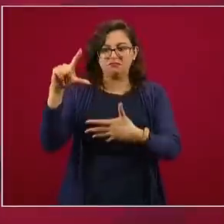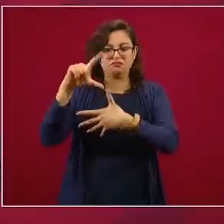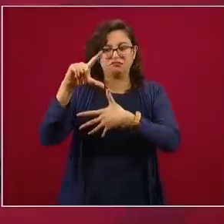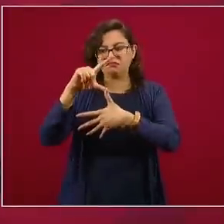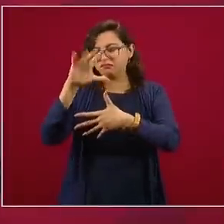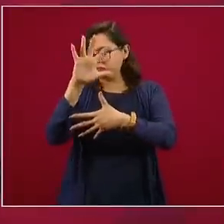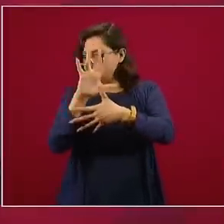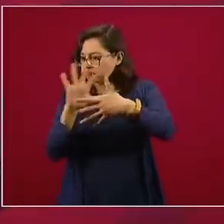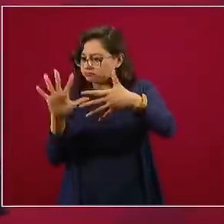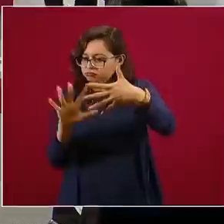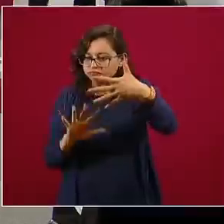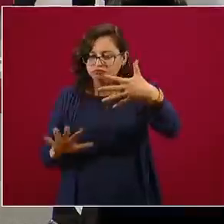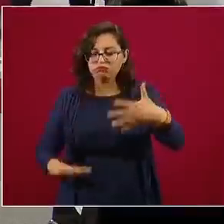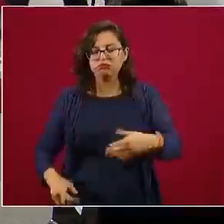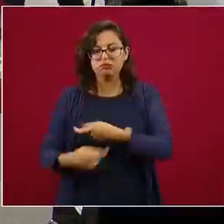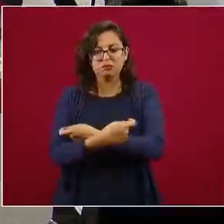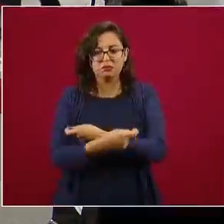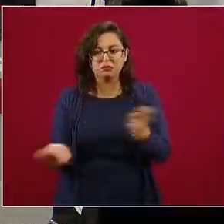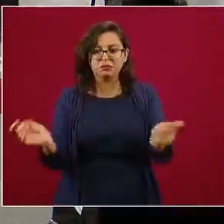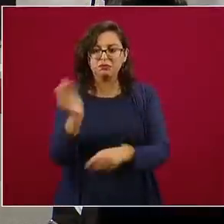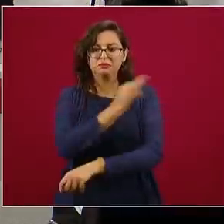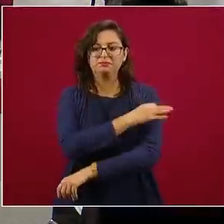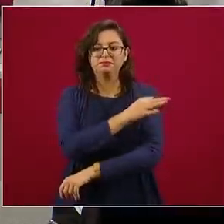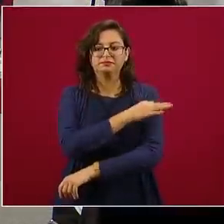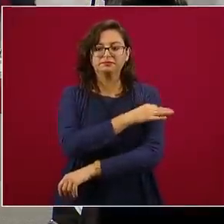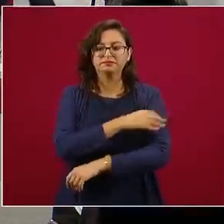las poblaciones.